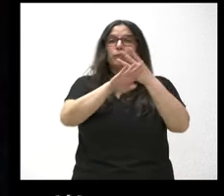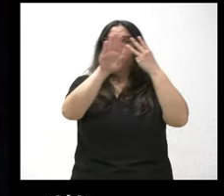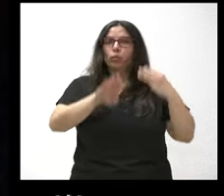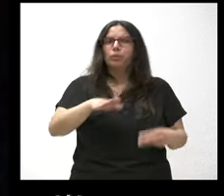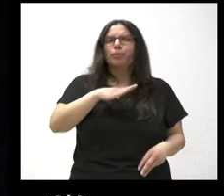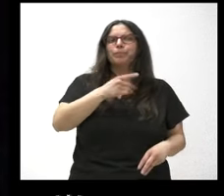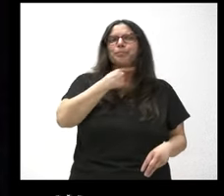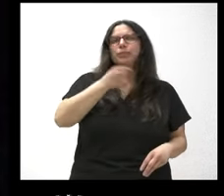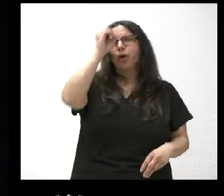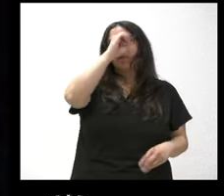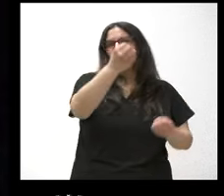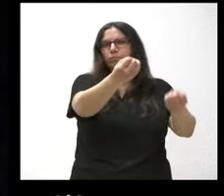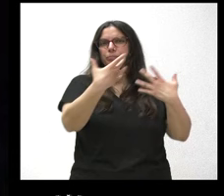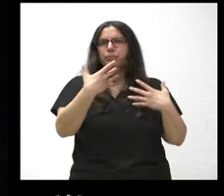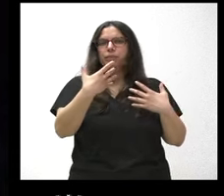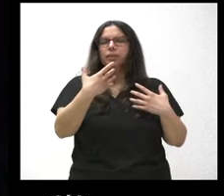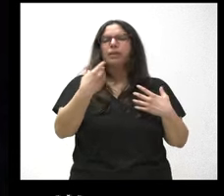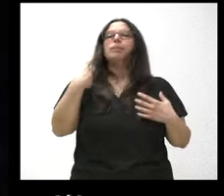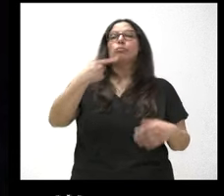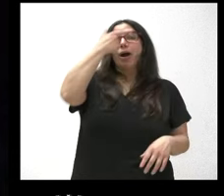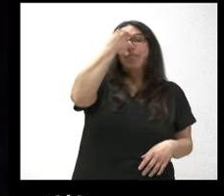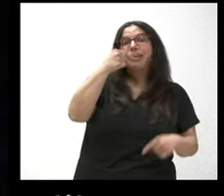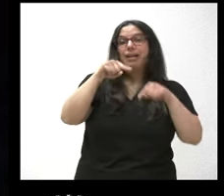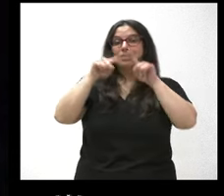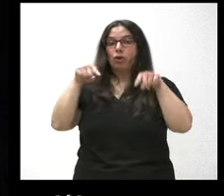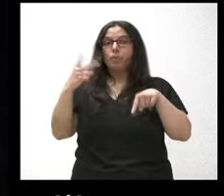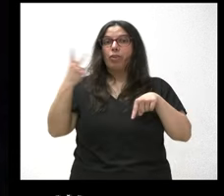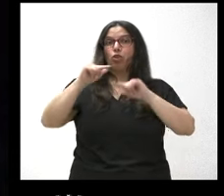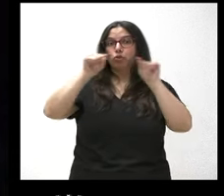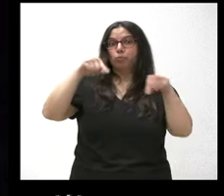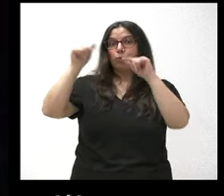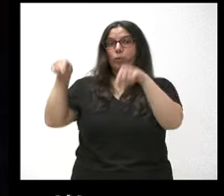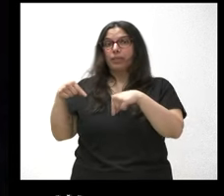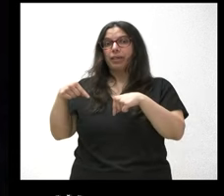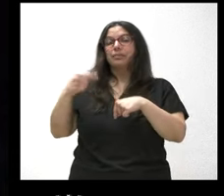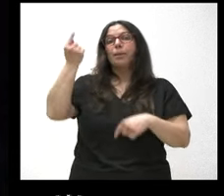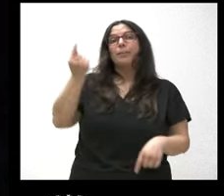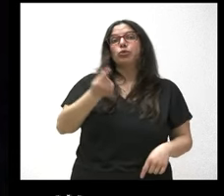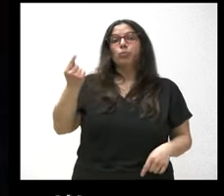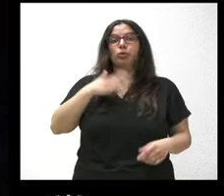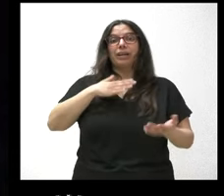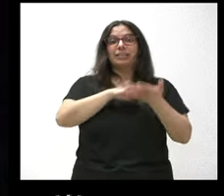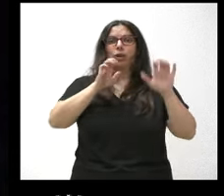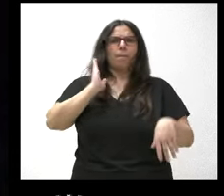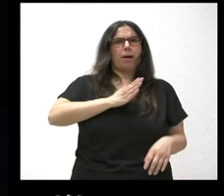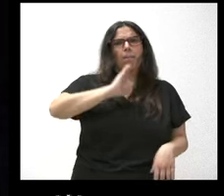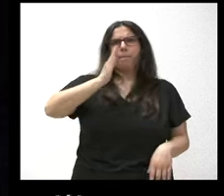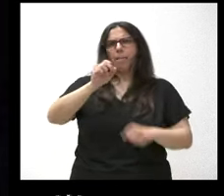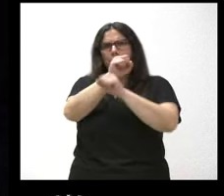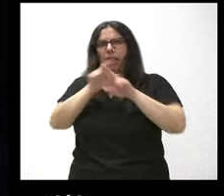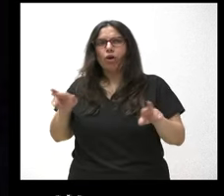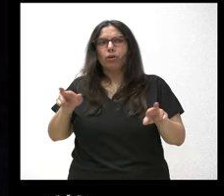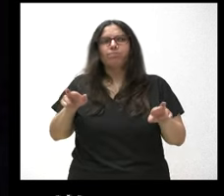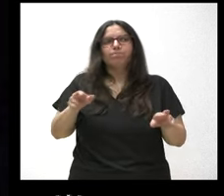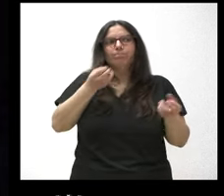una valoración del hecho de que Ávila y Segovia sean las dos provincias peor tratadas en los presupuestos de Castilla y León. ¿Qué mensaje trasladan